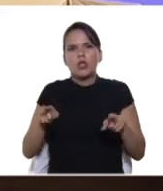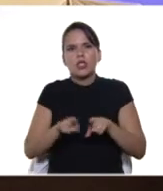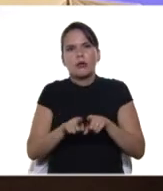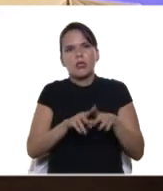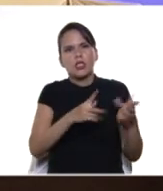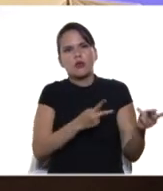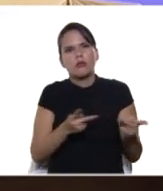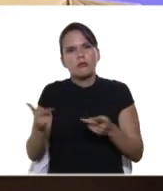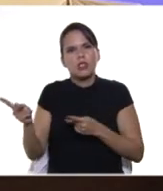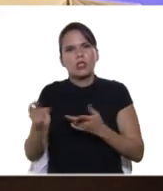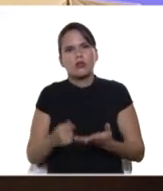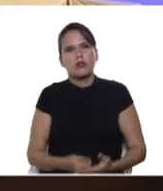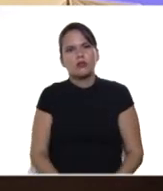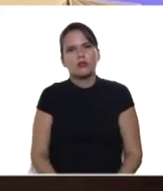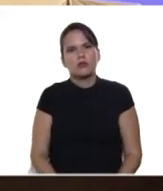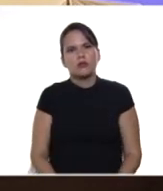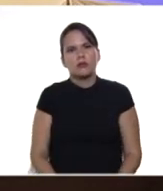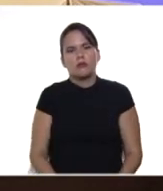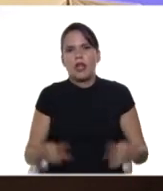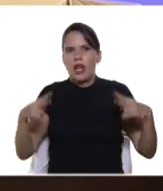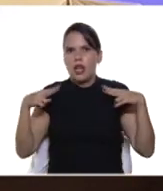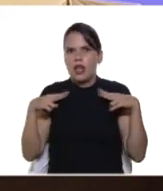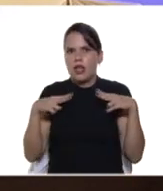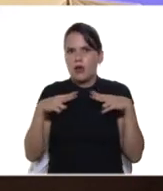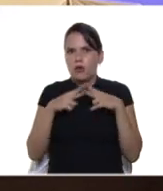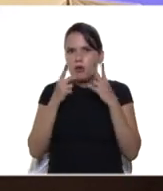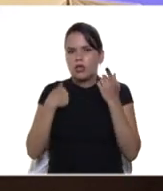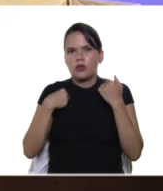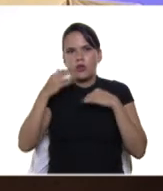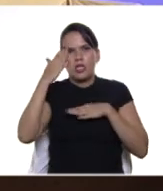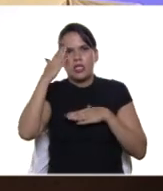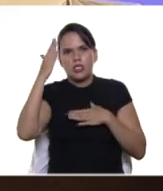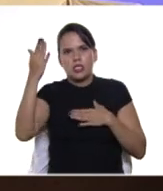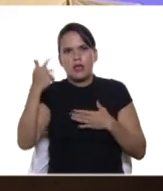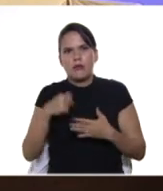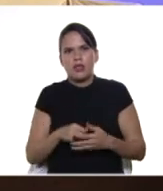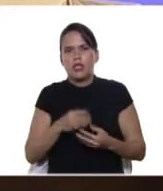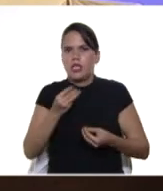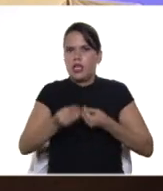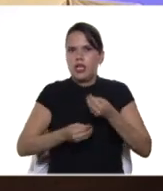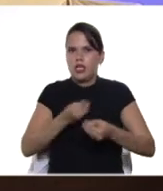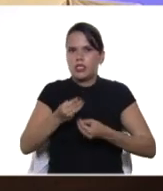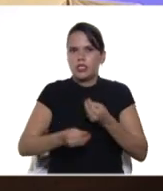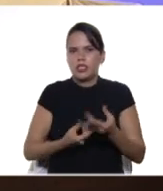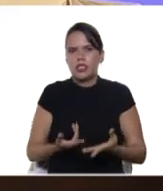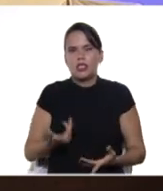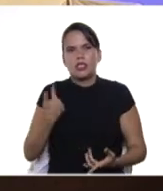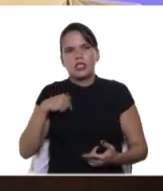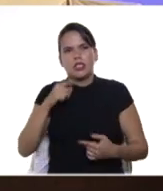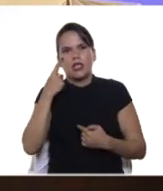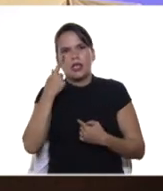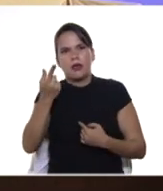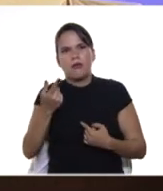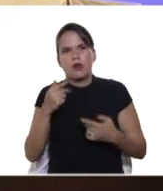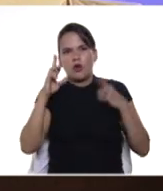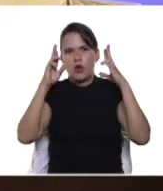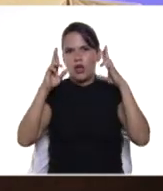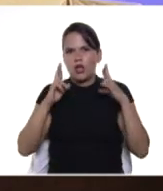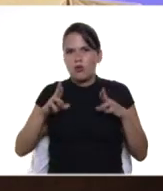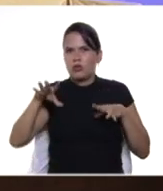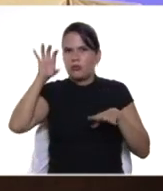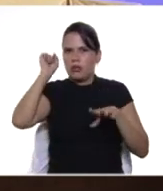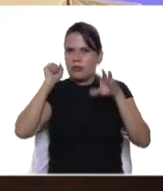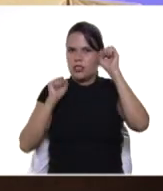quiero invitarlos para el encuentro del saber y el hacer, que tiene que ver con los recursos para